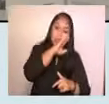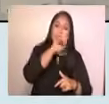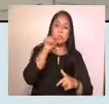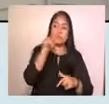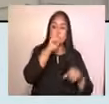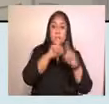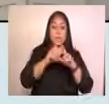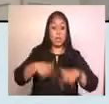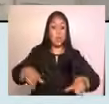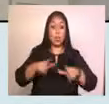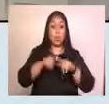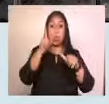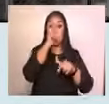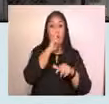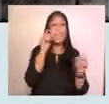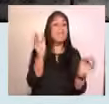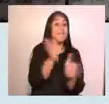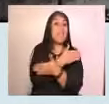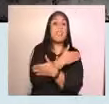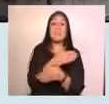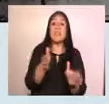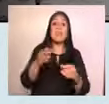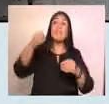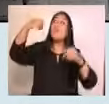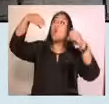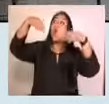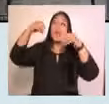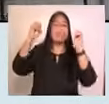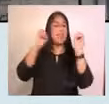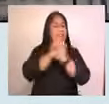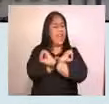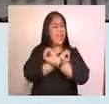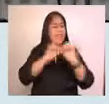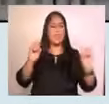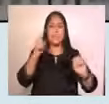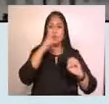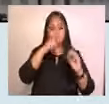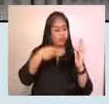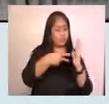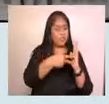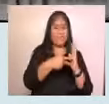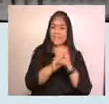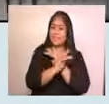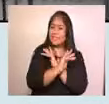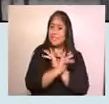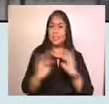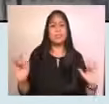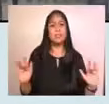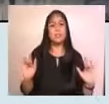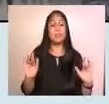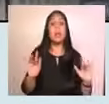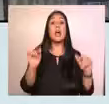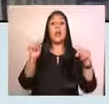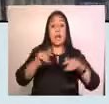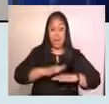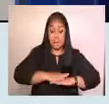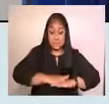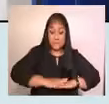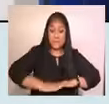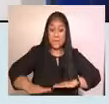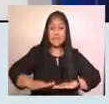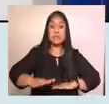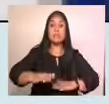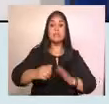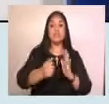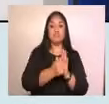están, no hay ningún foco eléctrico ni hay ningún enchufe eléctrico. Los pisos se han hecho de